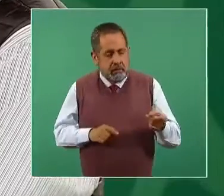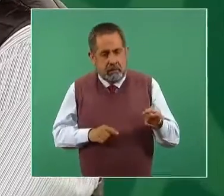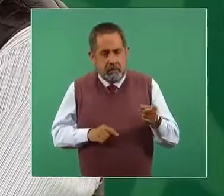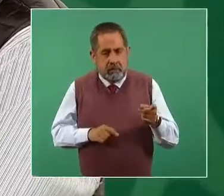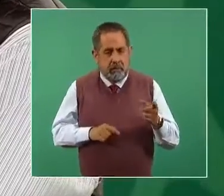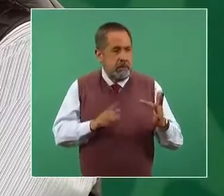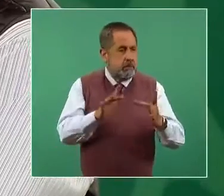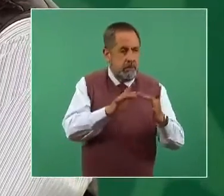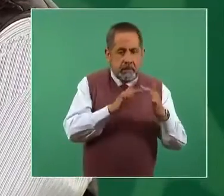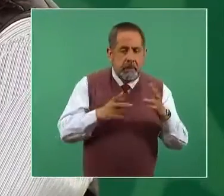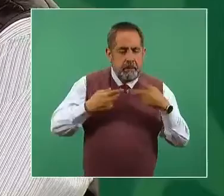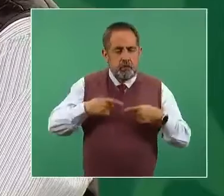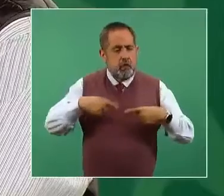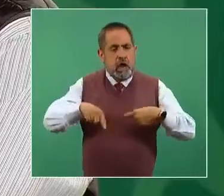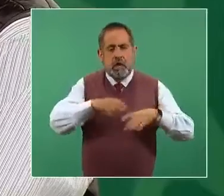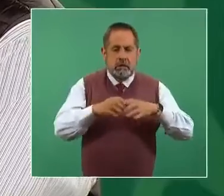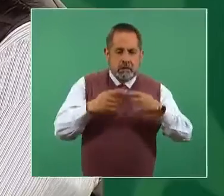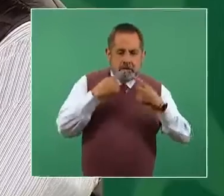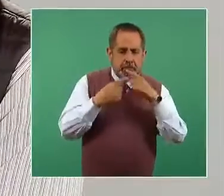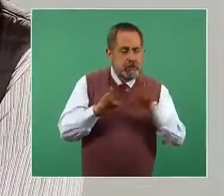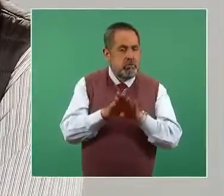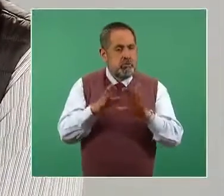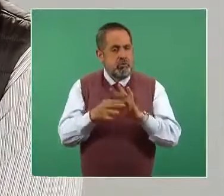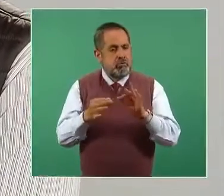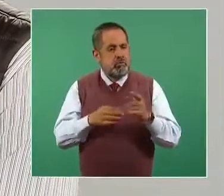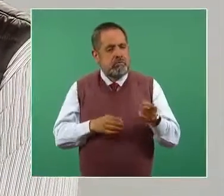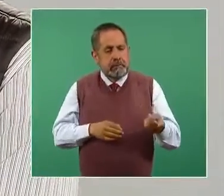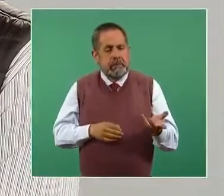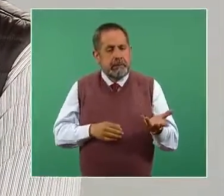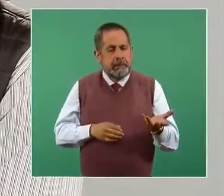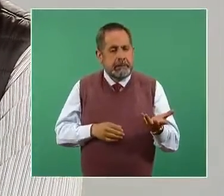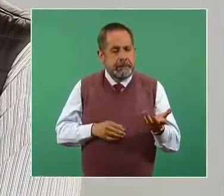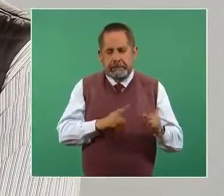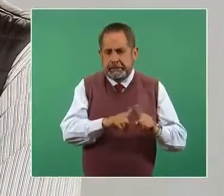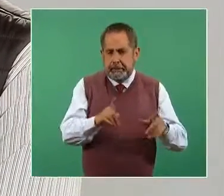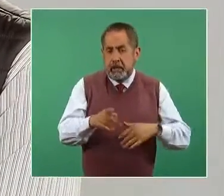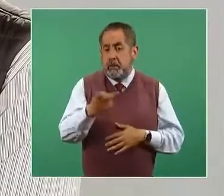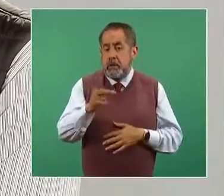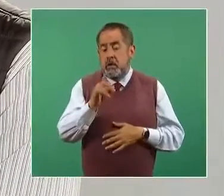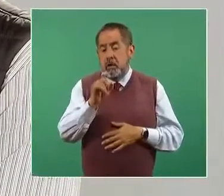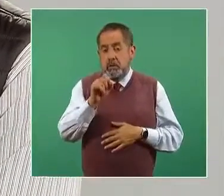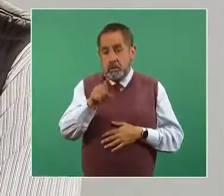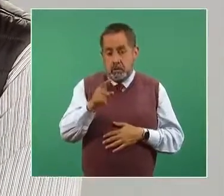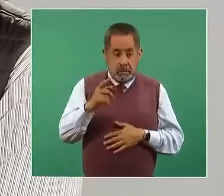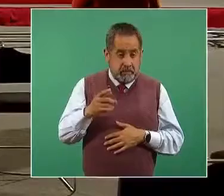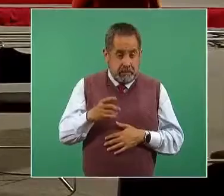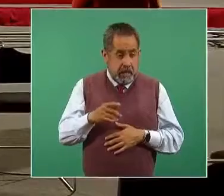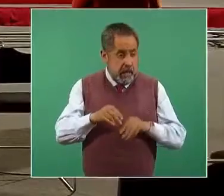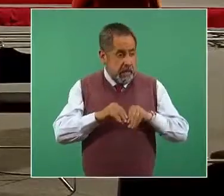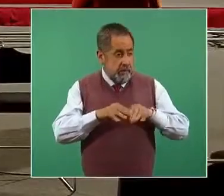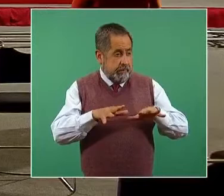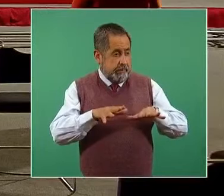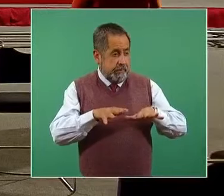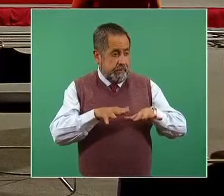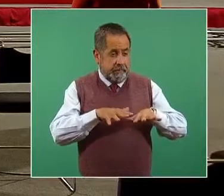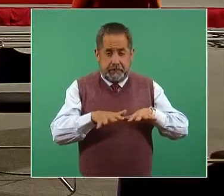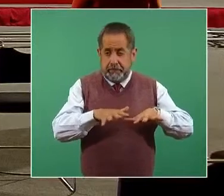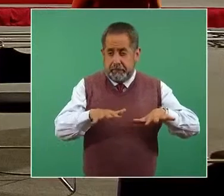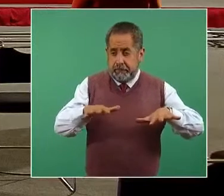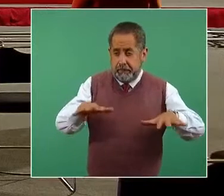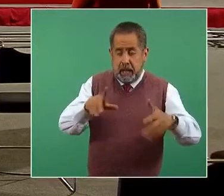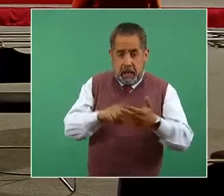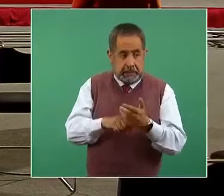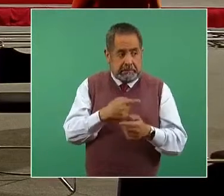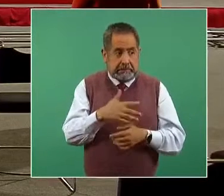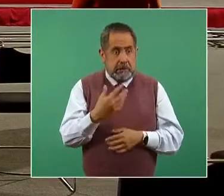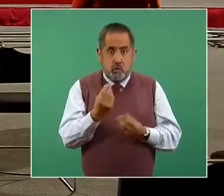de personas que en su momento habían importado la variante. Pero para efectos de circulación importante o que